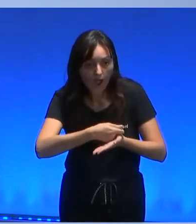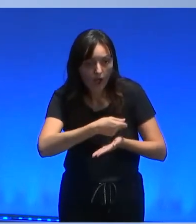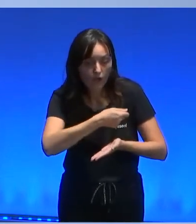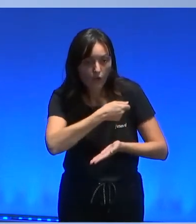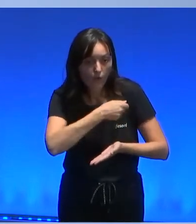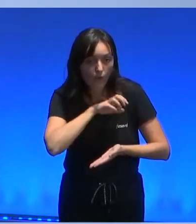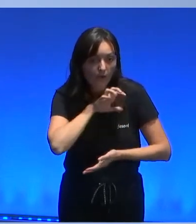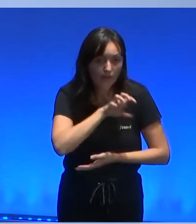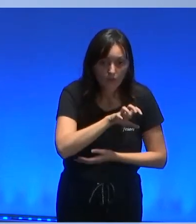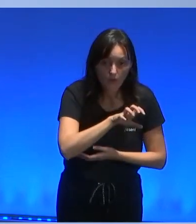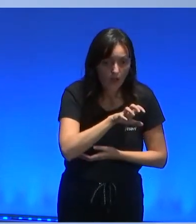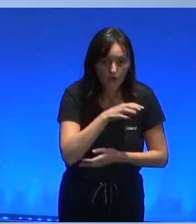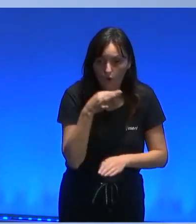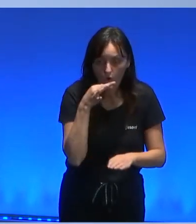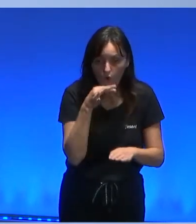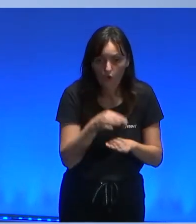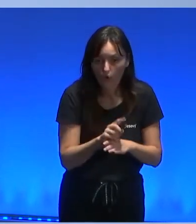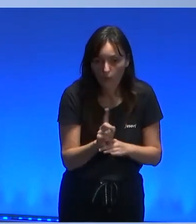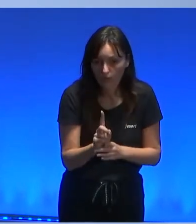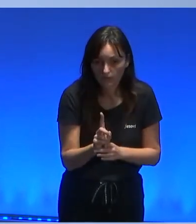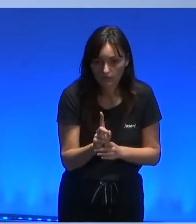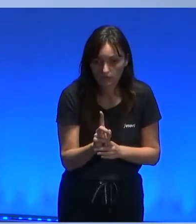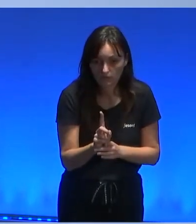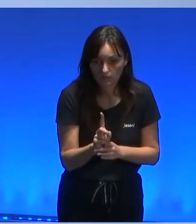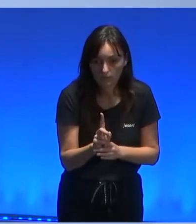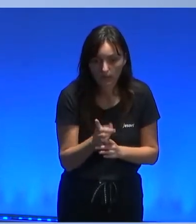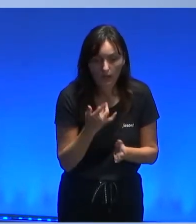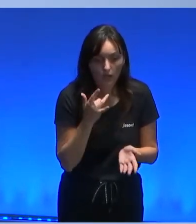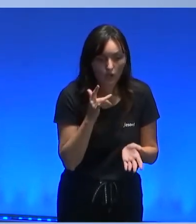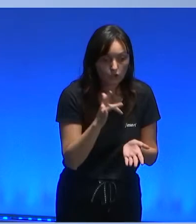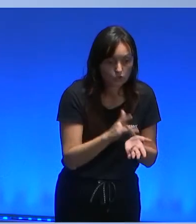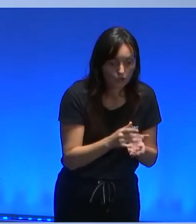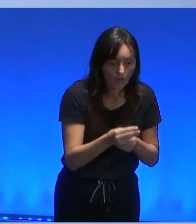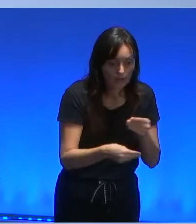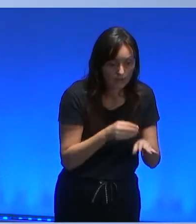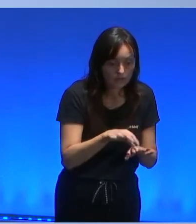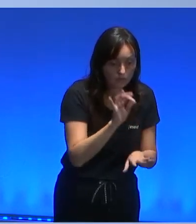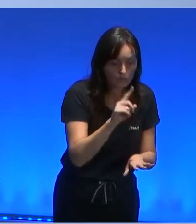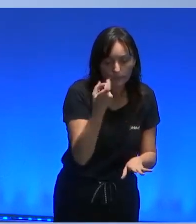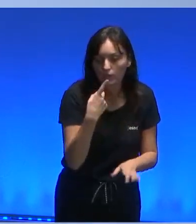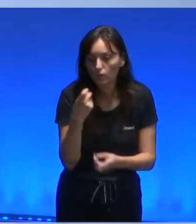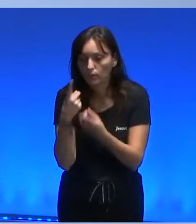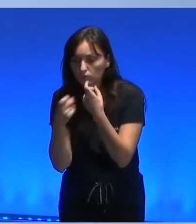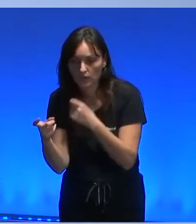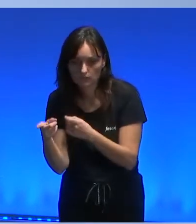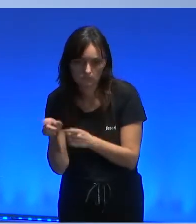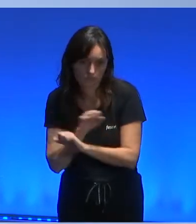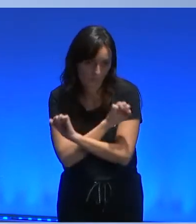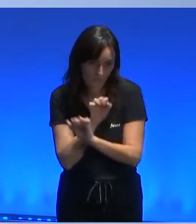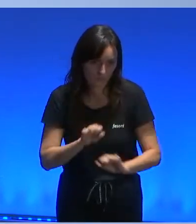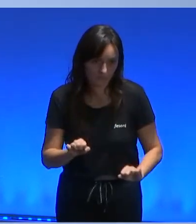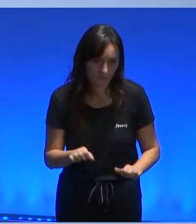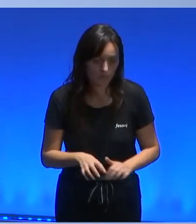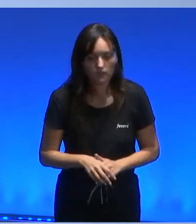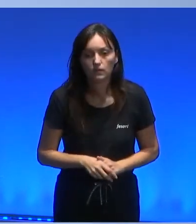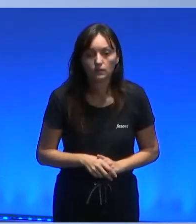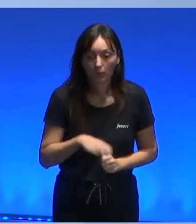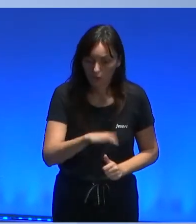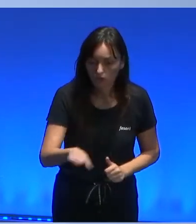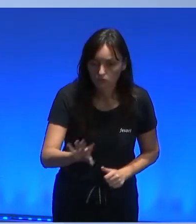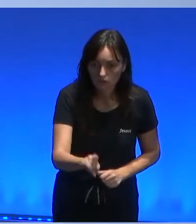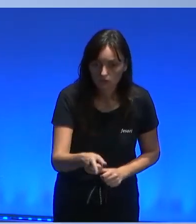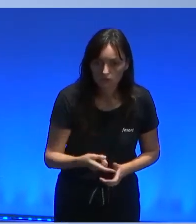se comprometieron a consultarnos cada vez que toman una decisión. Sería imposible. Pero a los niños